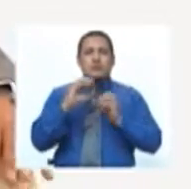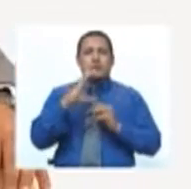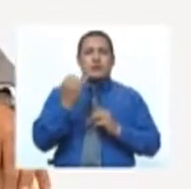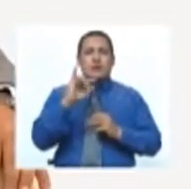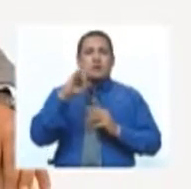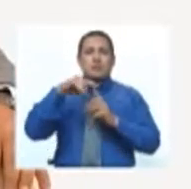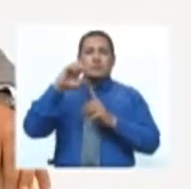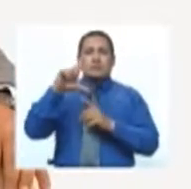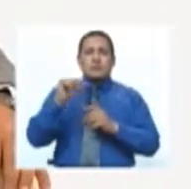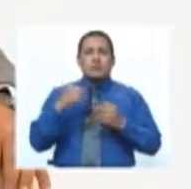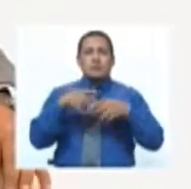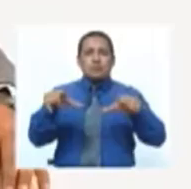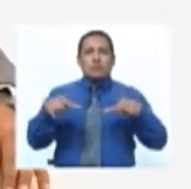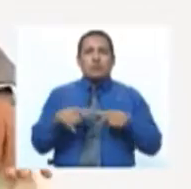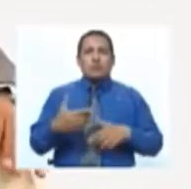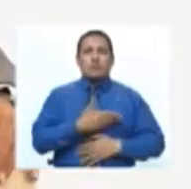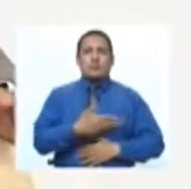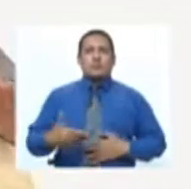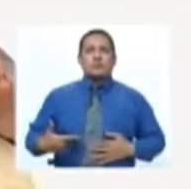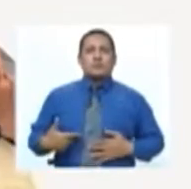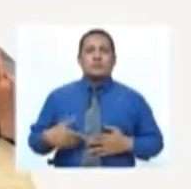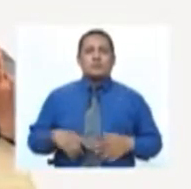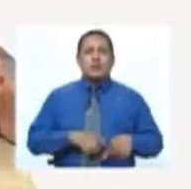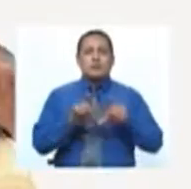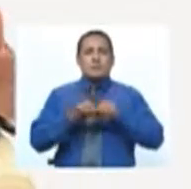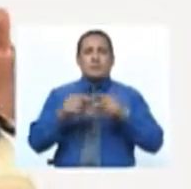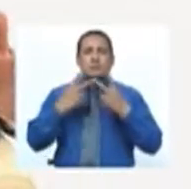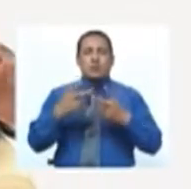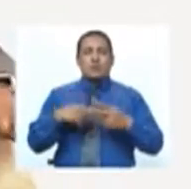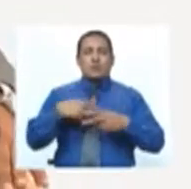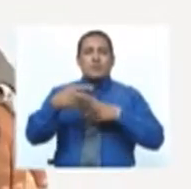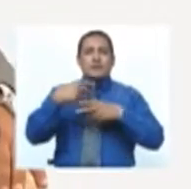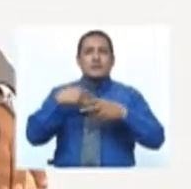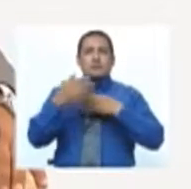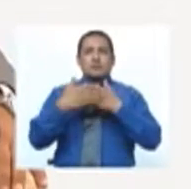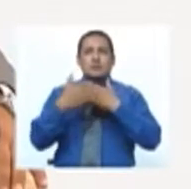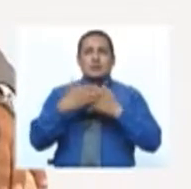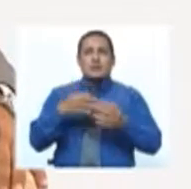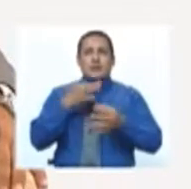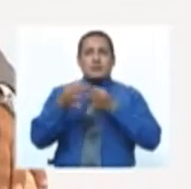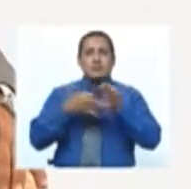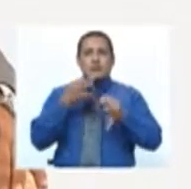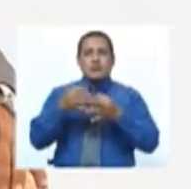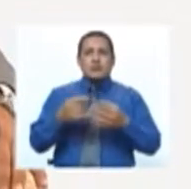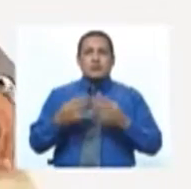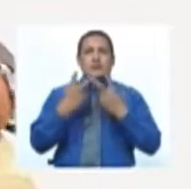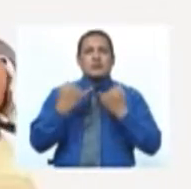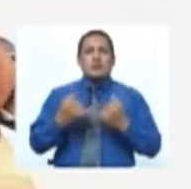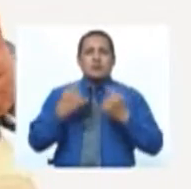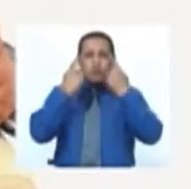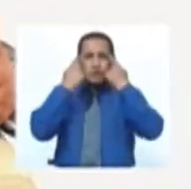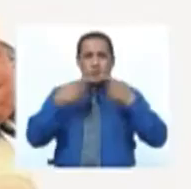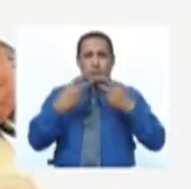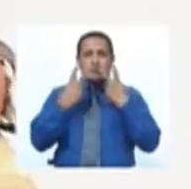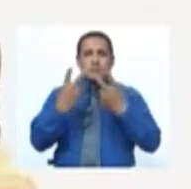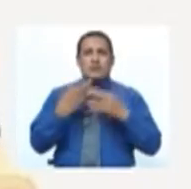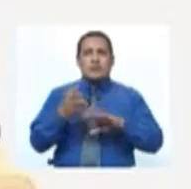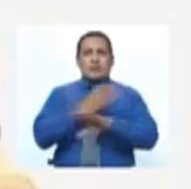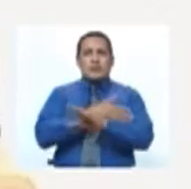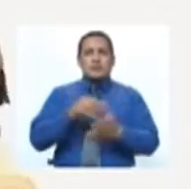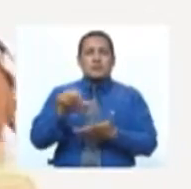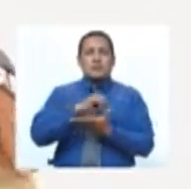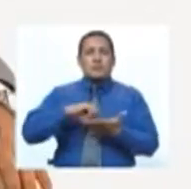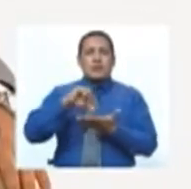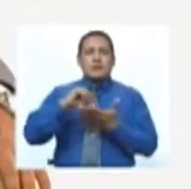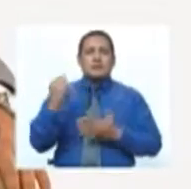cautela de los bienes estatales? Así, por ejemplo, un vecino se advierte de manera objetiva que un